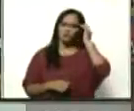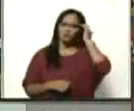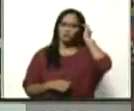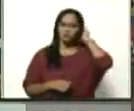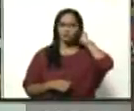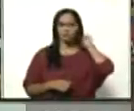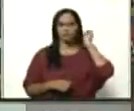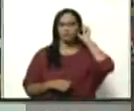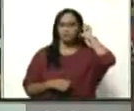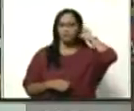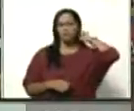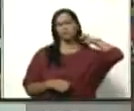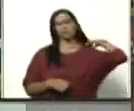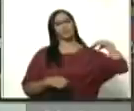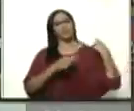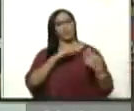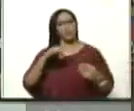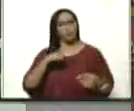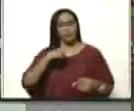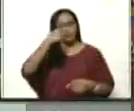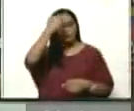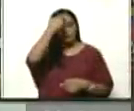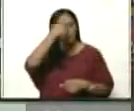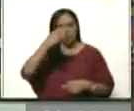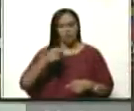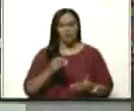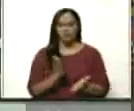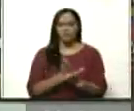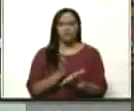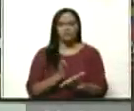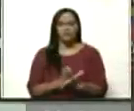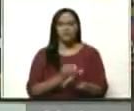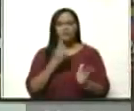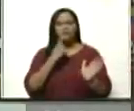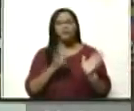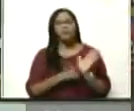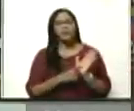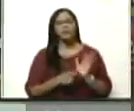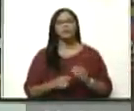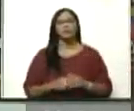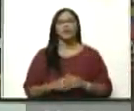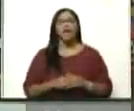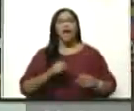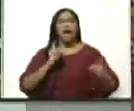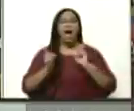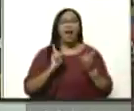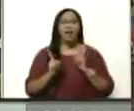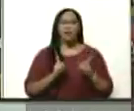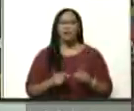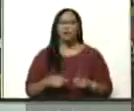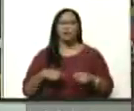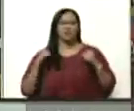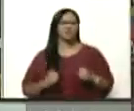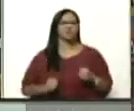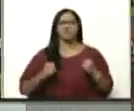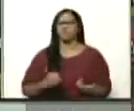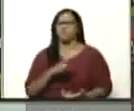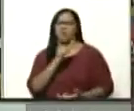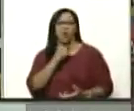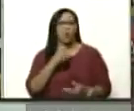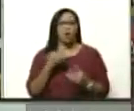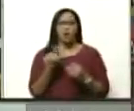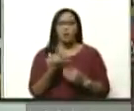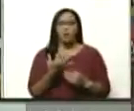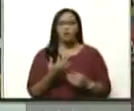Y nuestro pueblo, como siempre, cumpliendo. Algunos se quejan por los números. Bueno, repito, los números